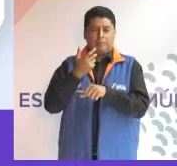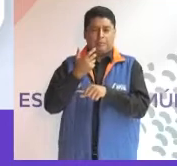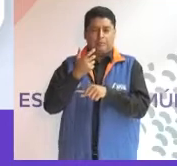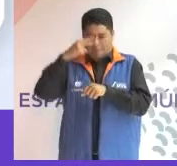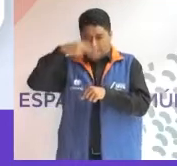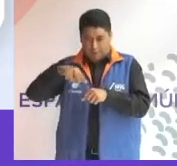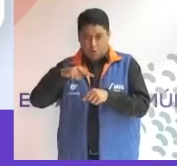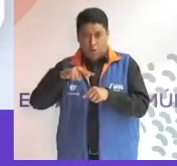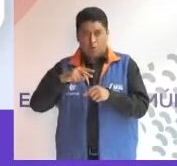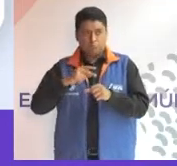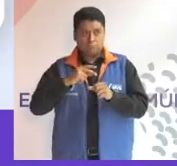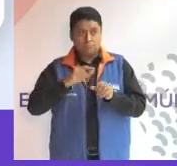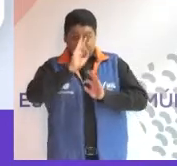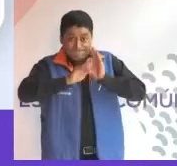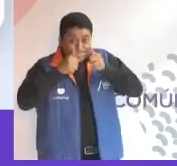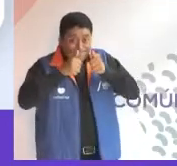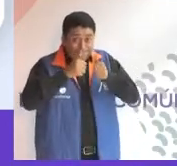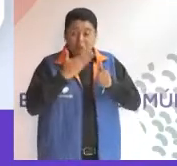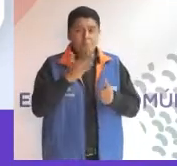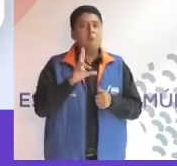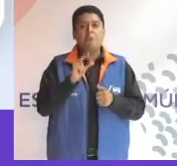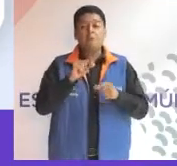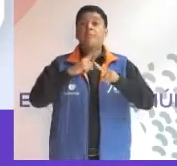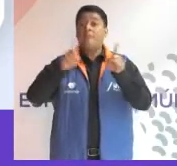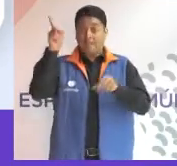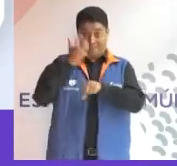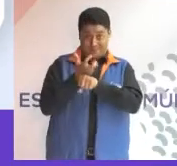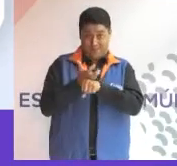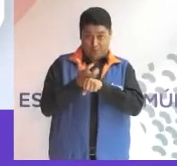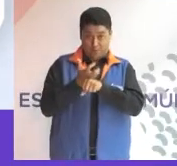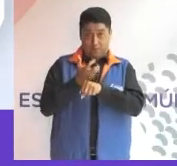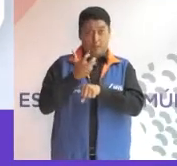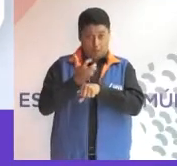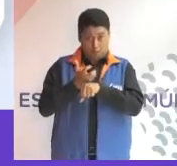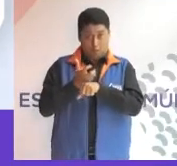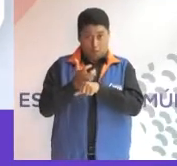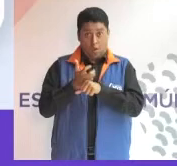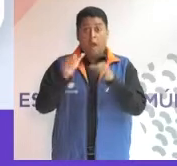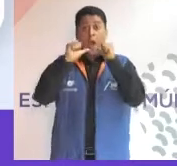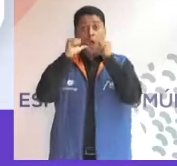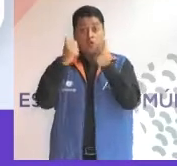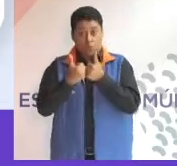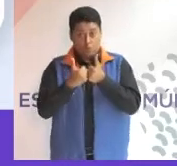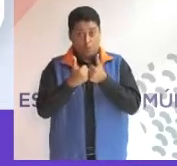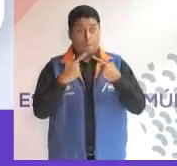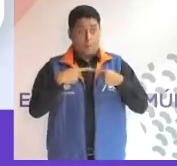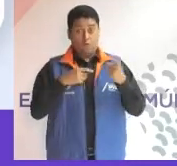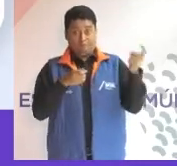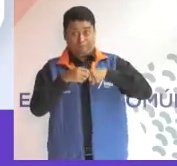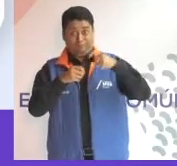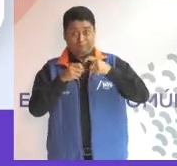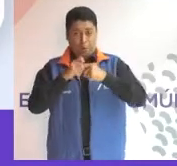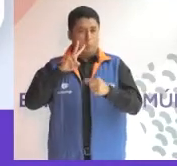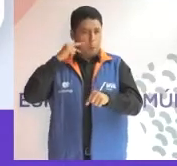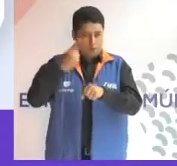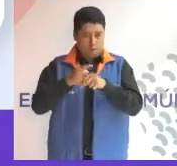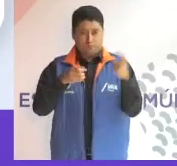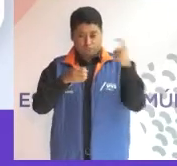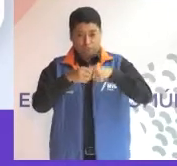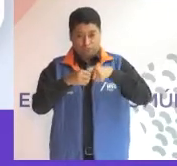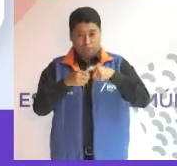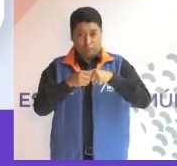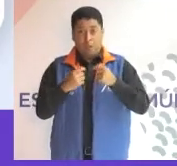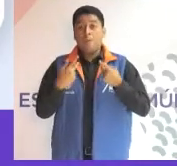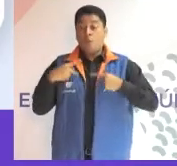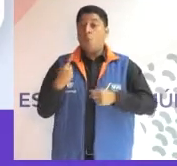se dedica a los voluntarios que ayudan en esa organización y los motiva y todo lo demás. Aquí te